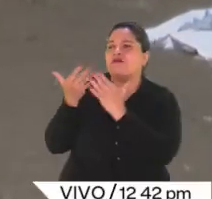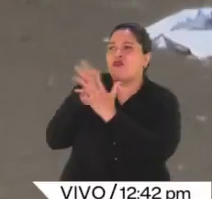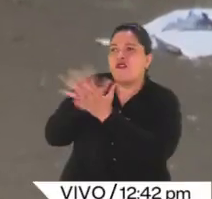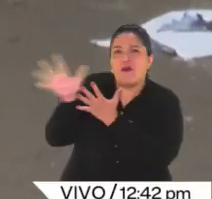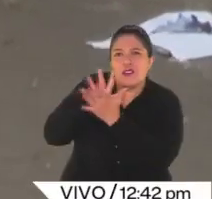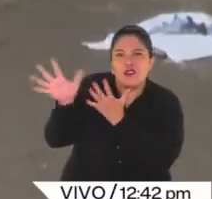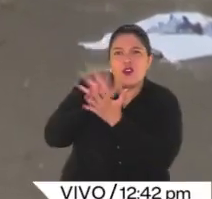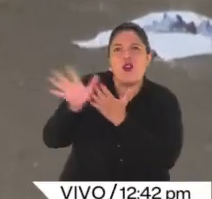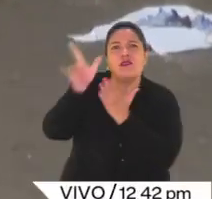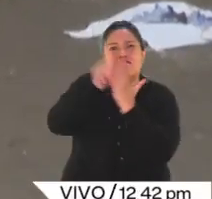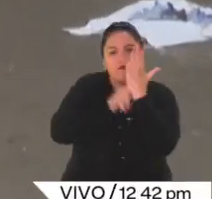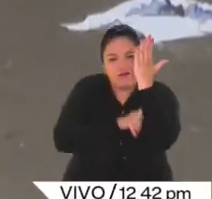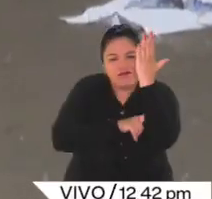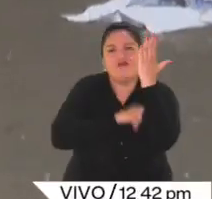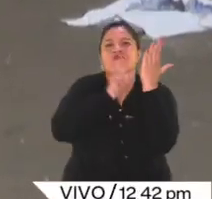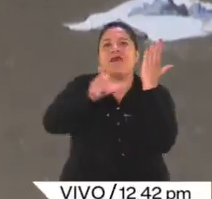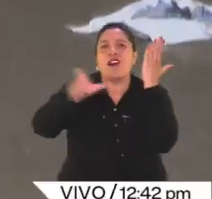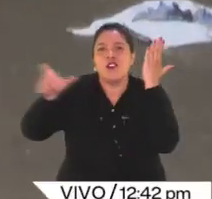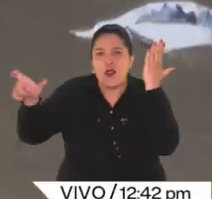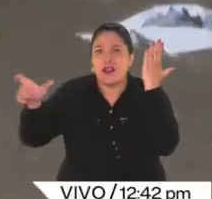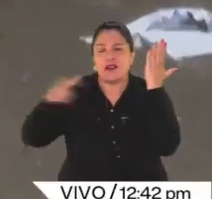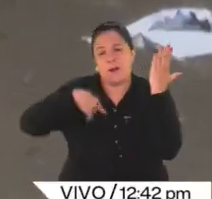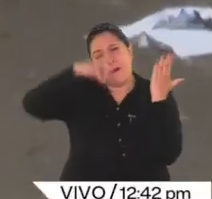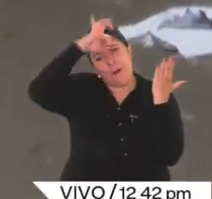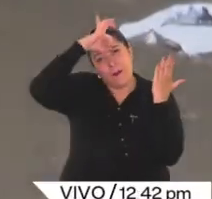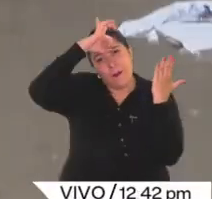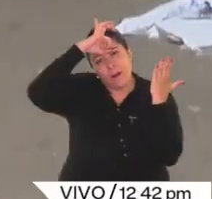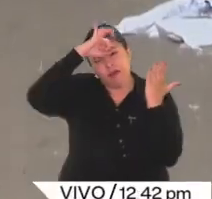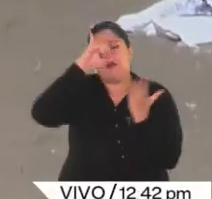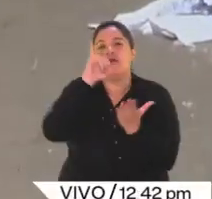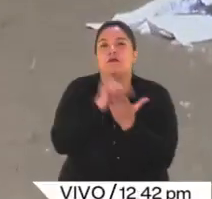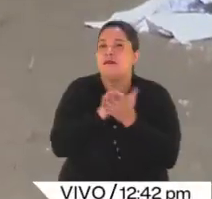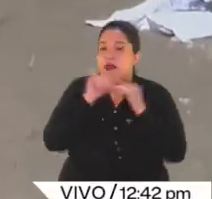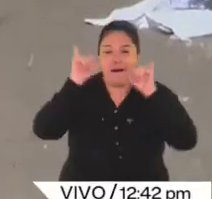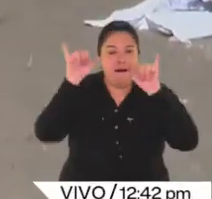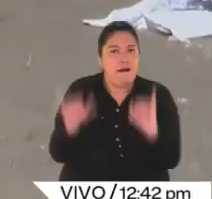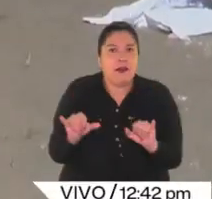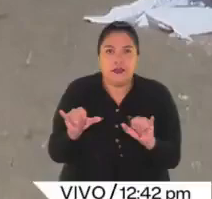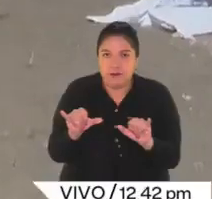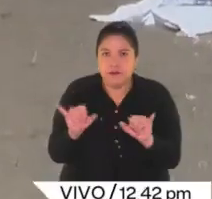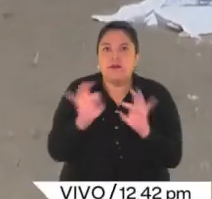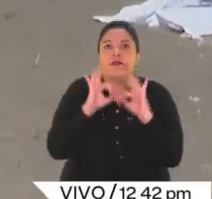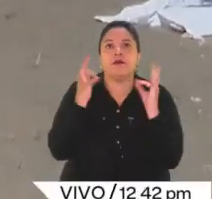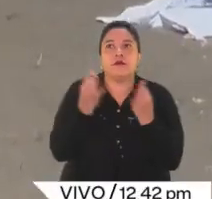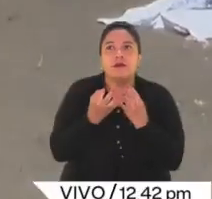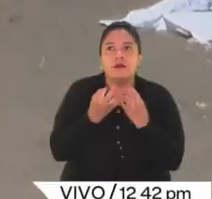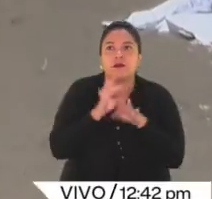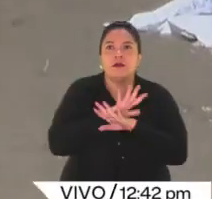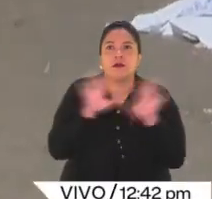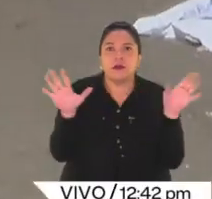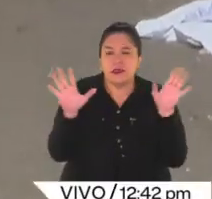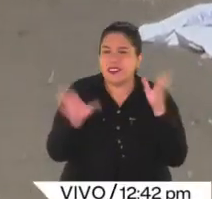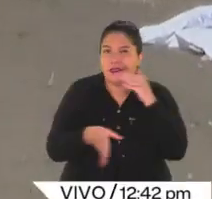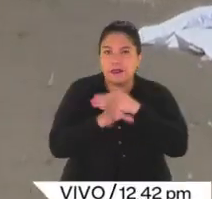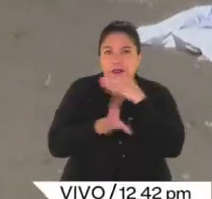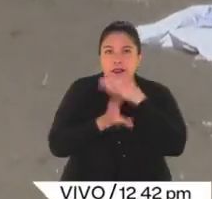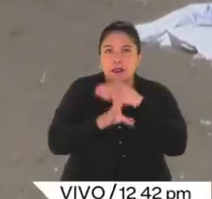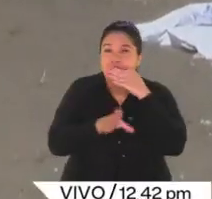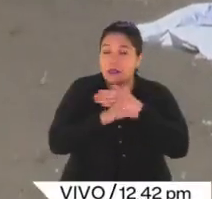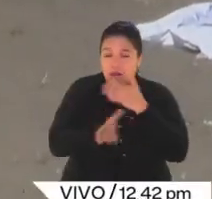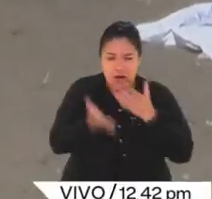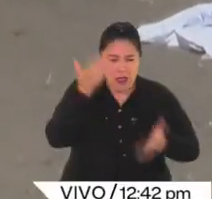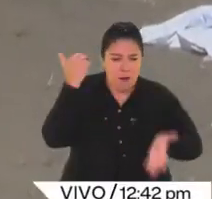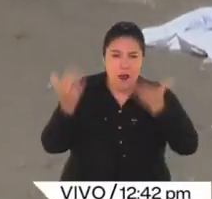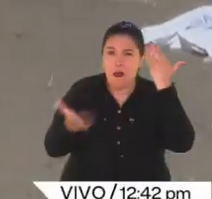personas que aún no saben nada de sus familiares. Ellos permanecerán aquí hasta que el último cuerpo sea rescatado